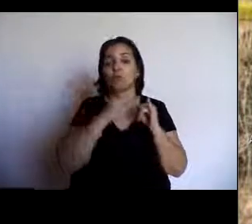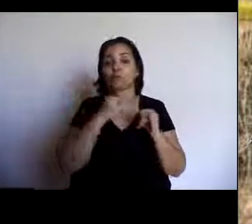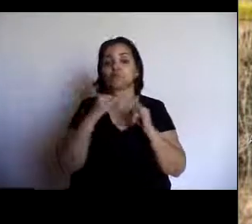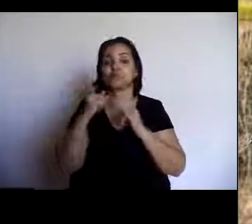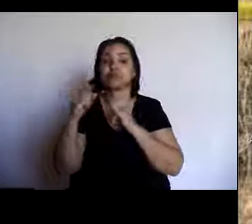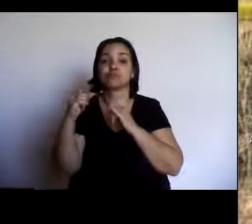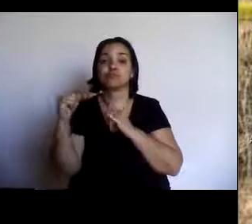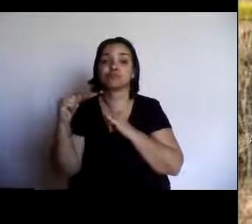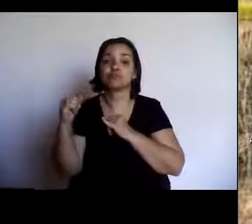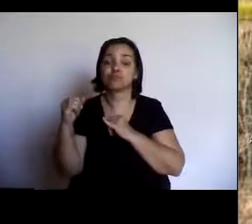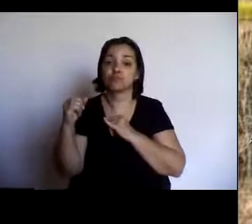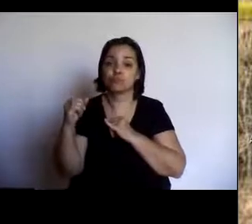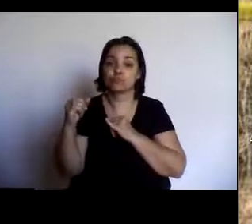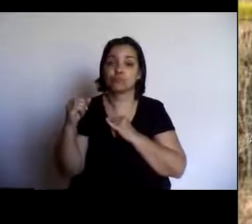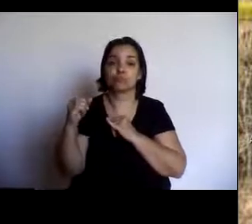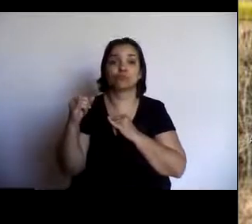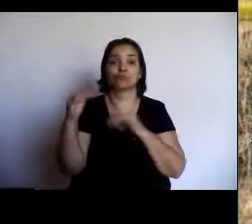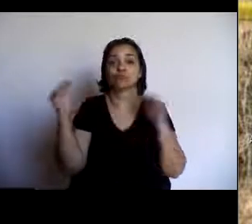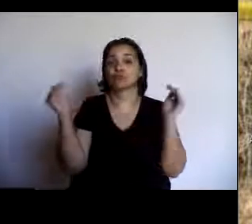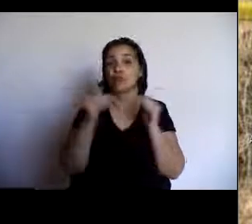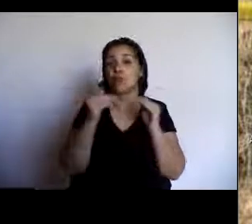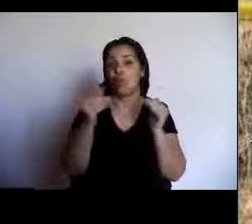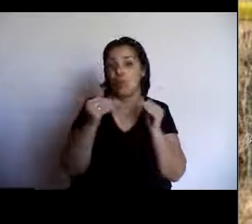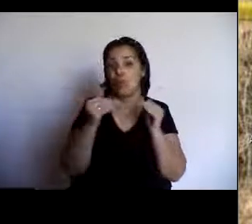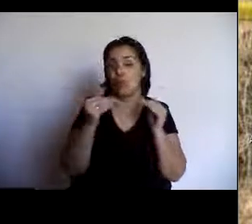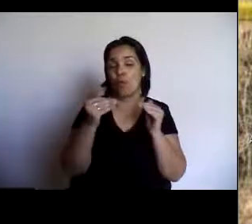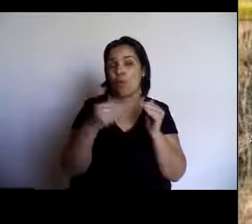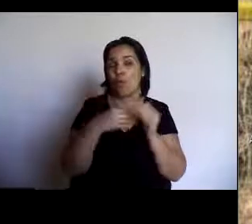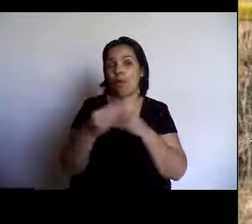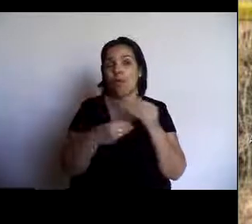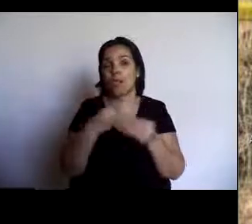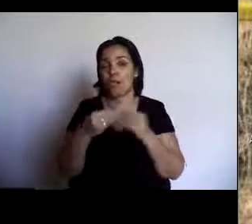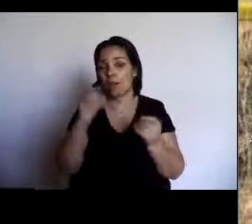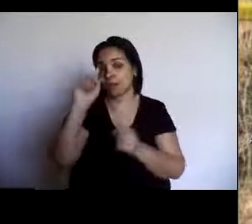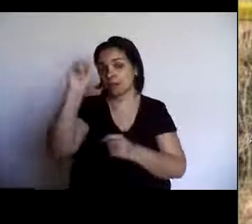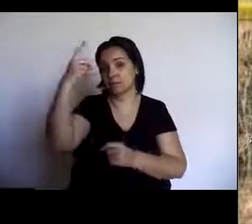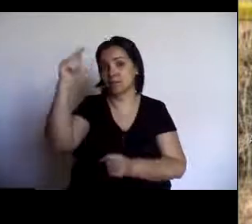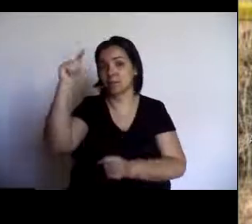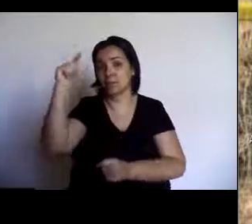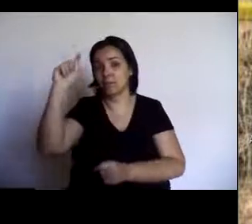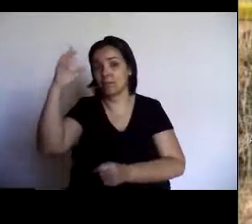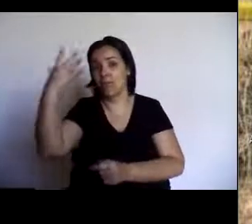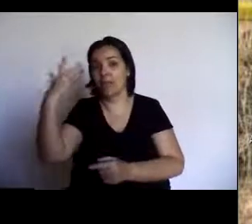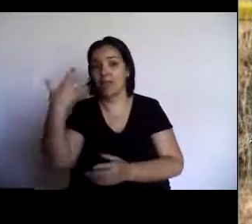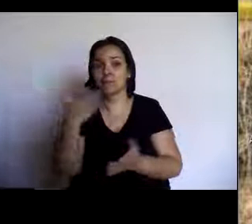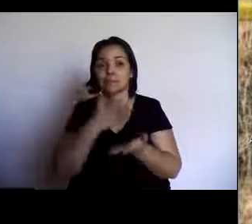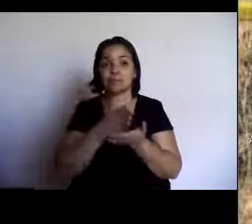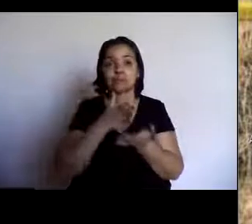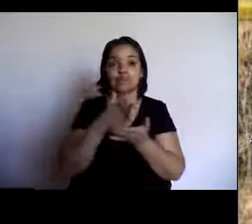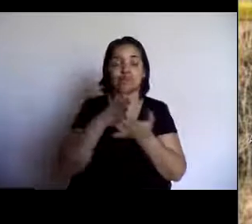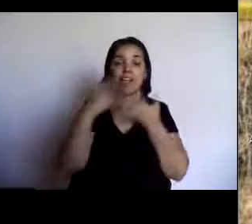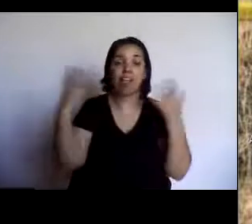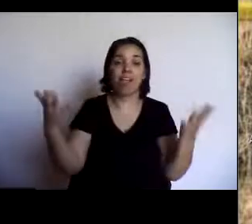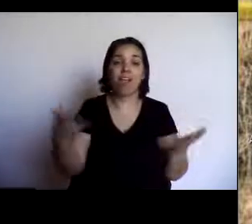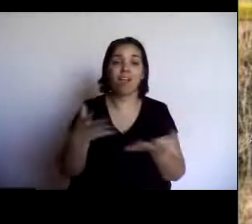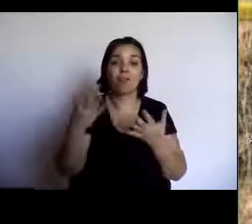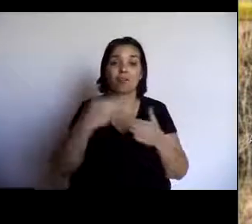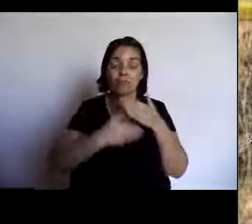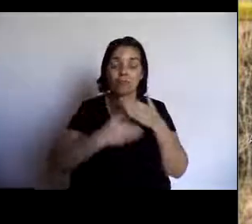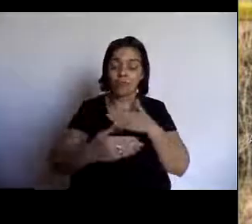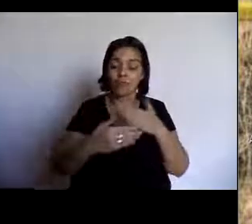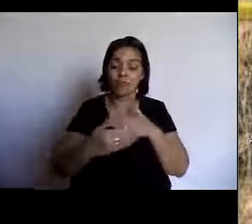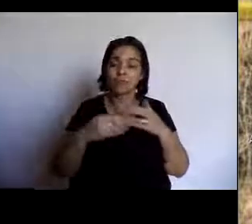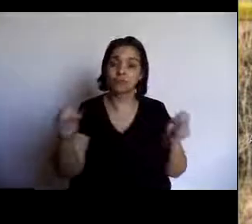y del que esperamos extraer ideas y líneas de acción que nos permitan mejorar el futuro de nuestra sociedad